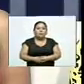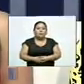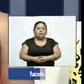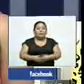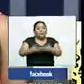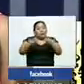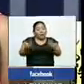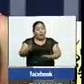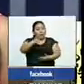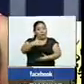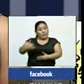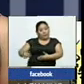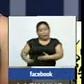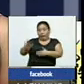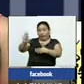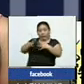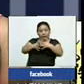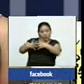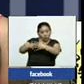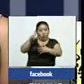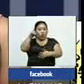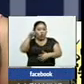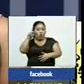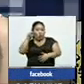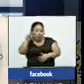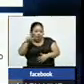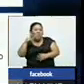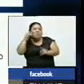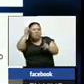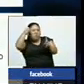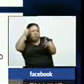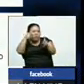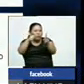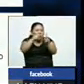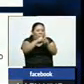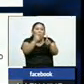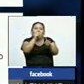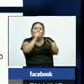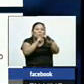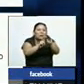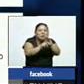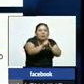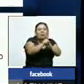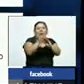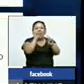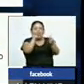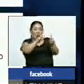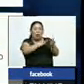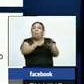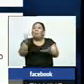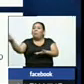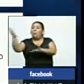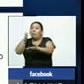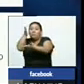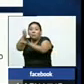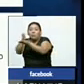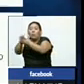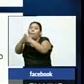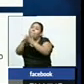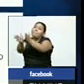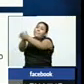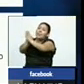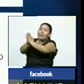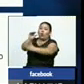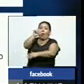Y el presidente Donald Trump arremetió este miércoles en contra de los inmigrantes que llegan a Estados Unidos en busca de asilo